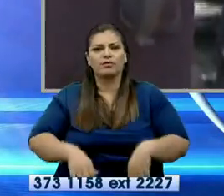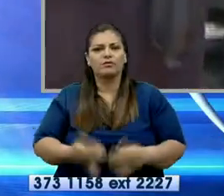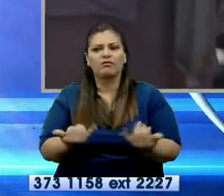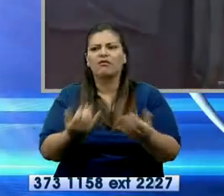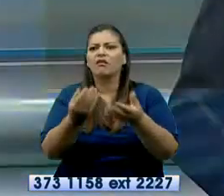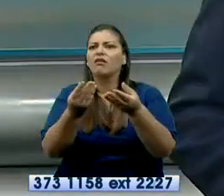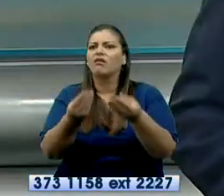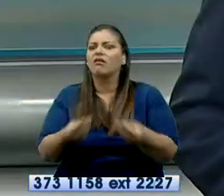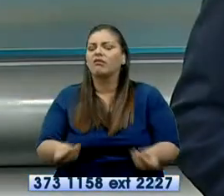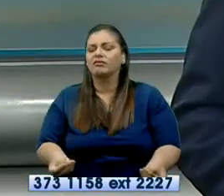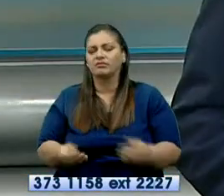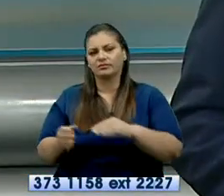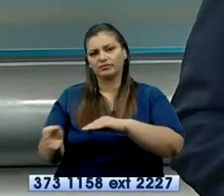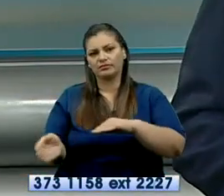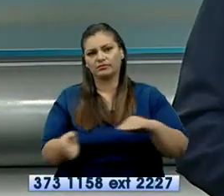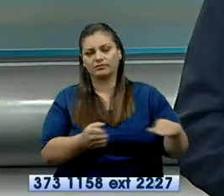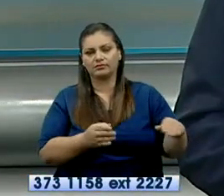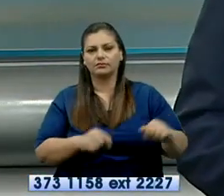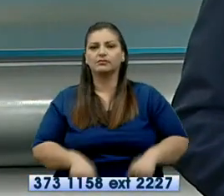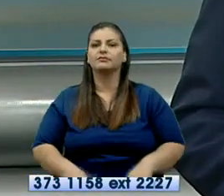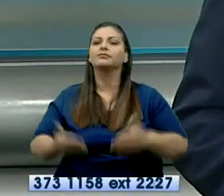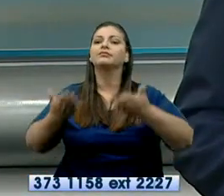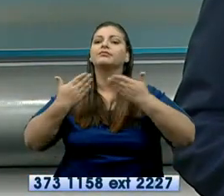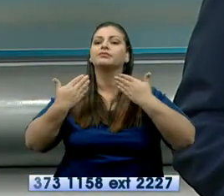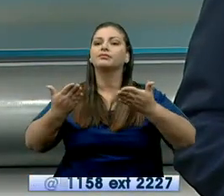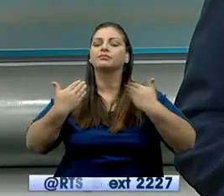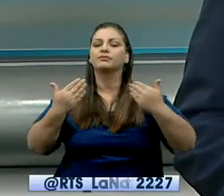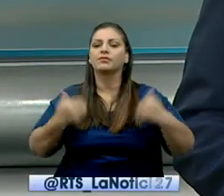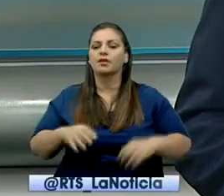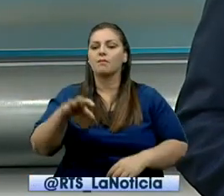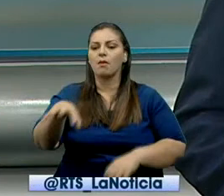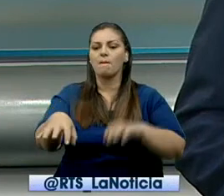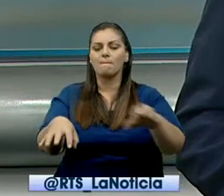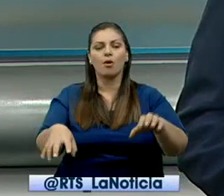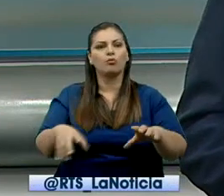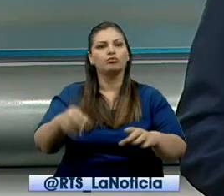Ahora hablamos de dos incendios que se registraron en varios puntos de Guayaquil, en los que